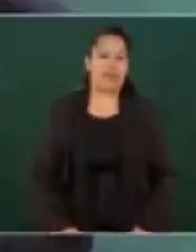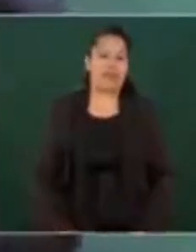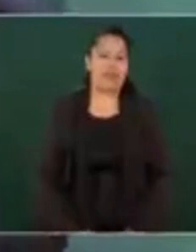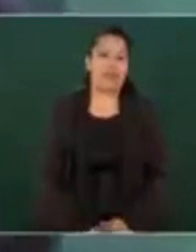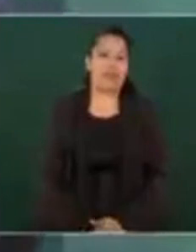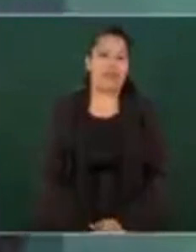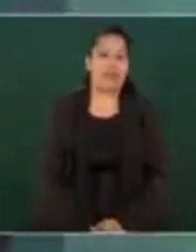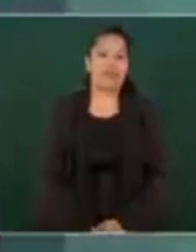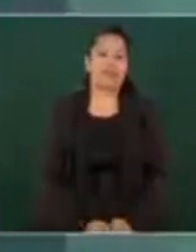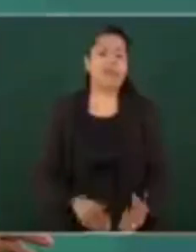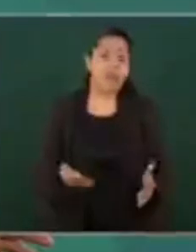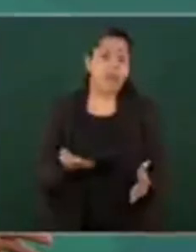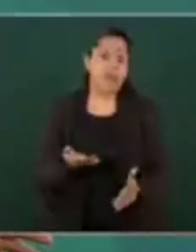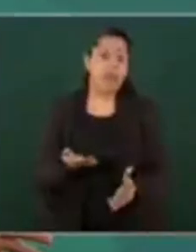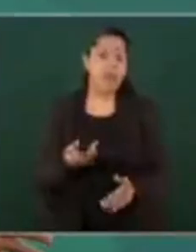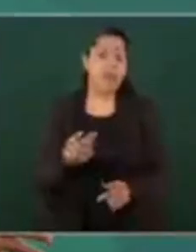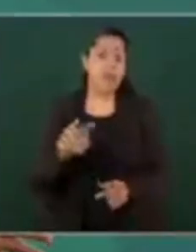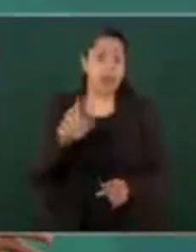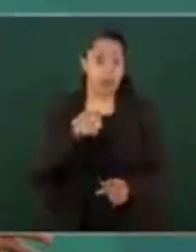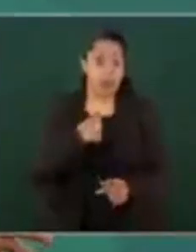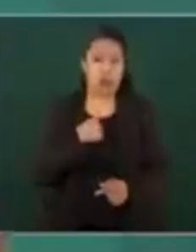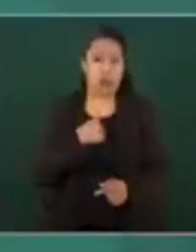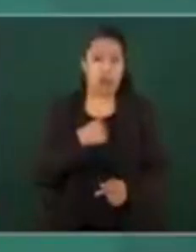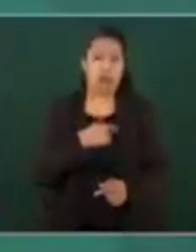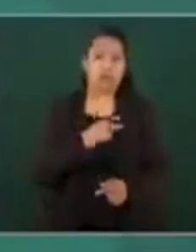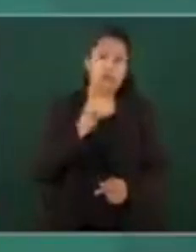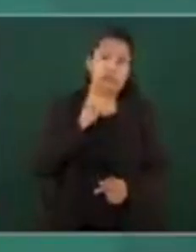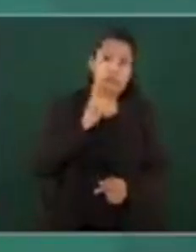qué bien que la mayoría de los legisladores